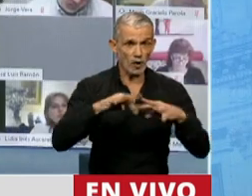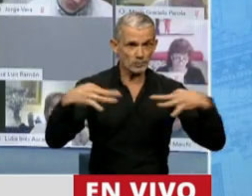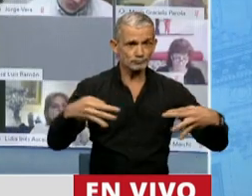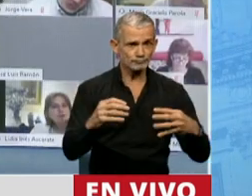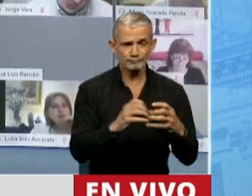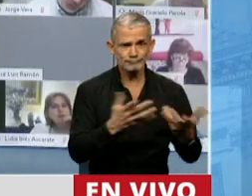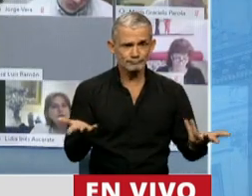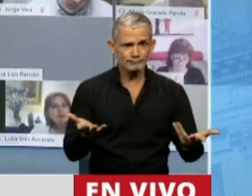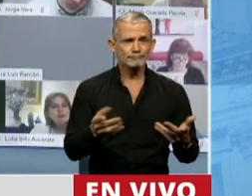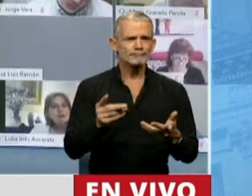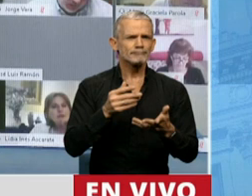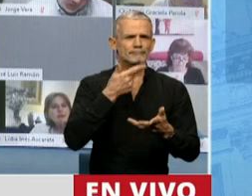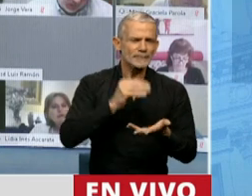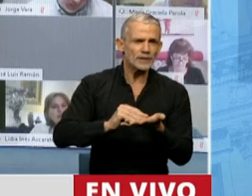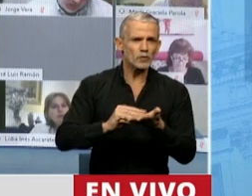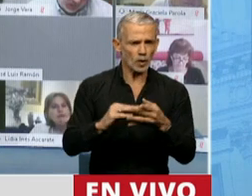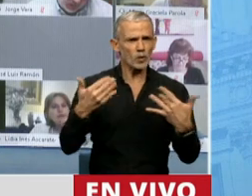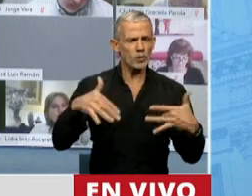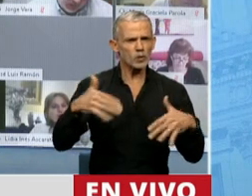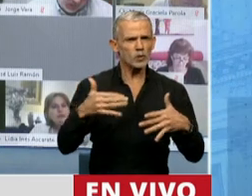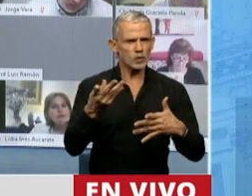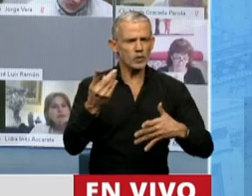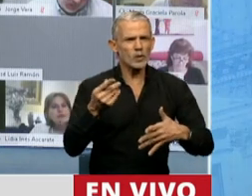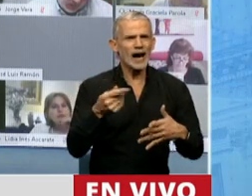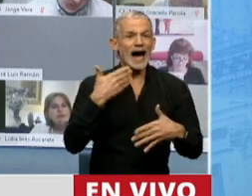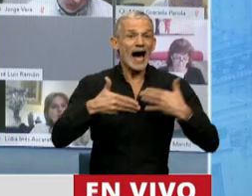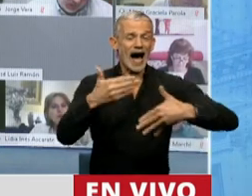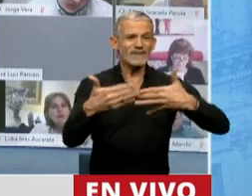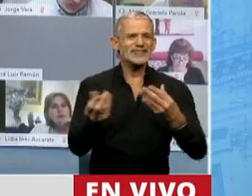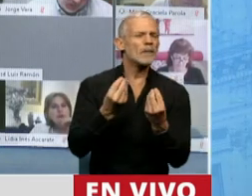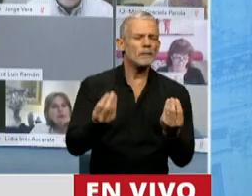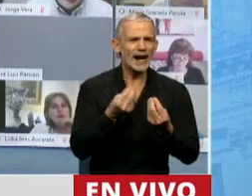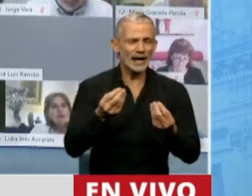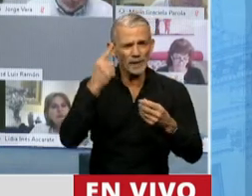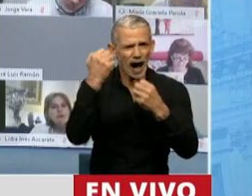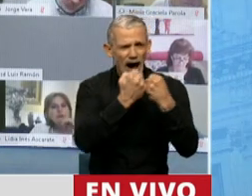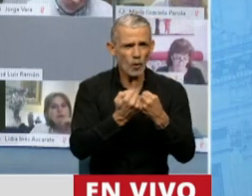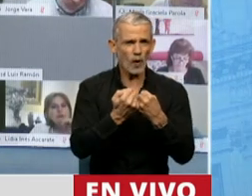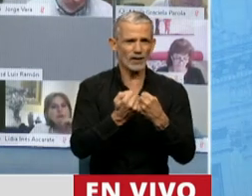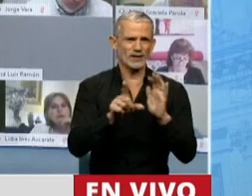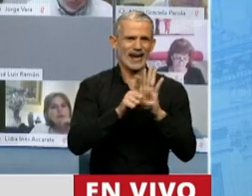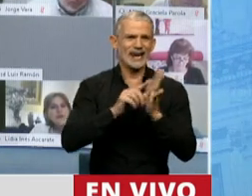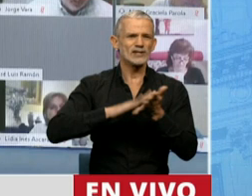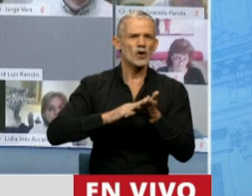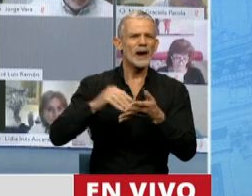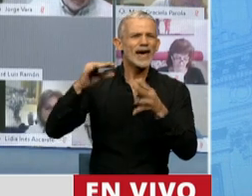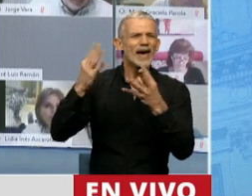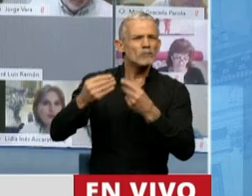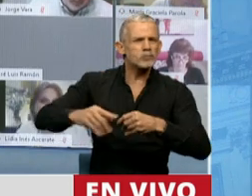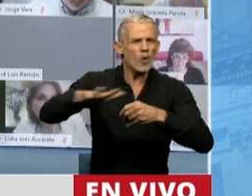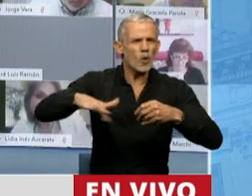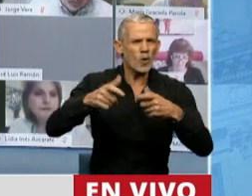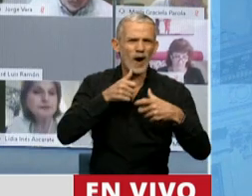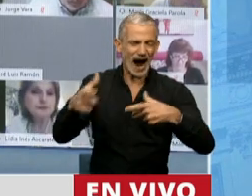con muchísimo intensidad mientras Tratamos de en la construcción de consensos en la ley de humedales Hablamos hoy de los